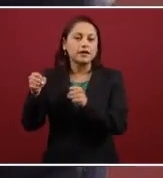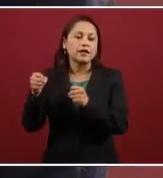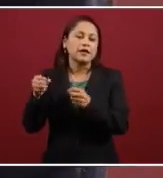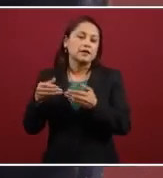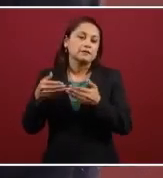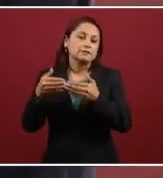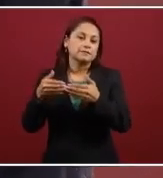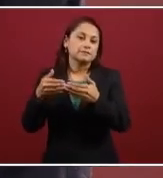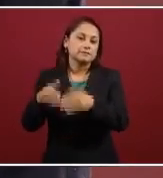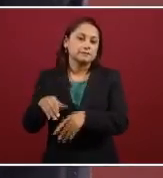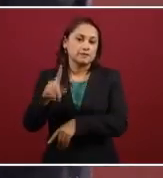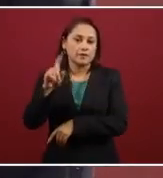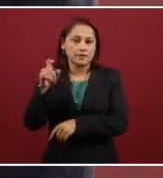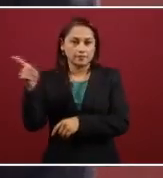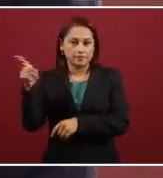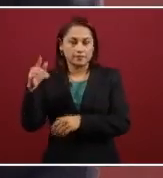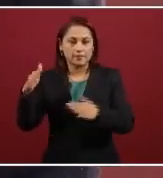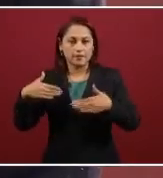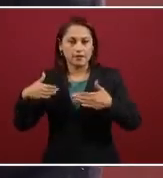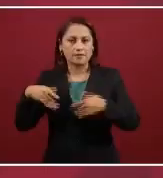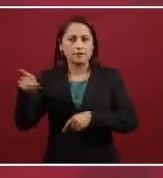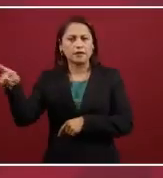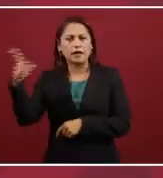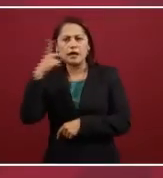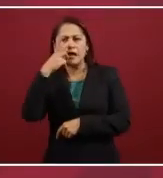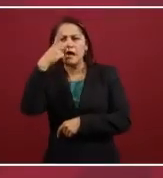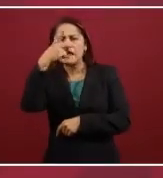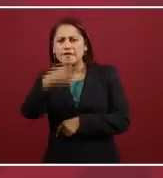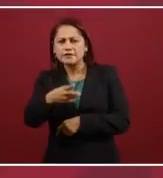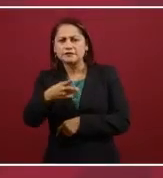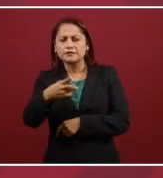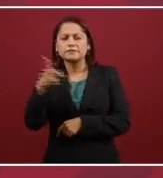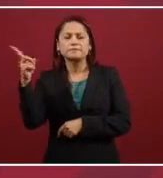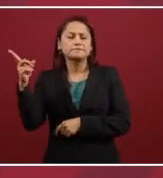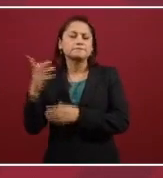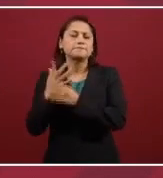decía, el que se aflige, se afloja.